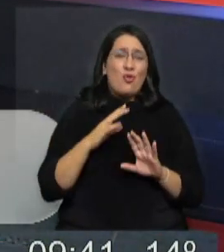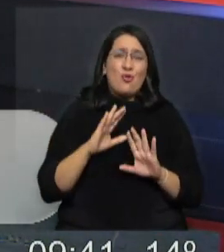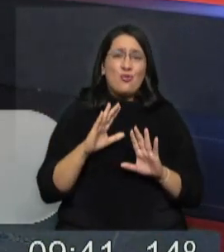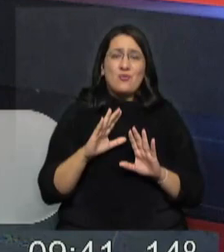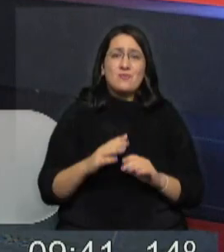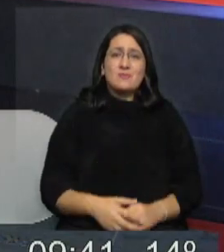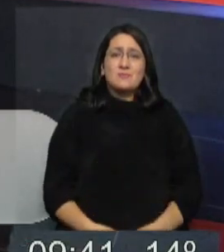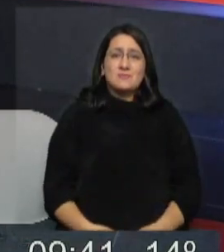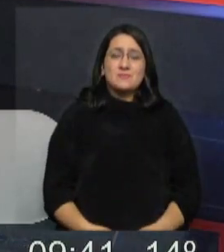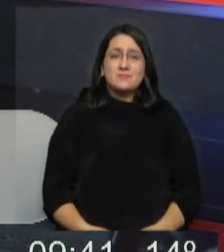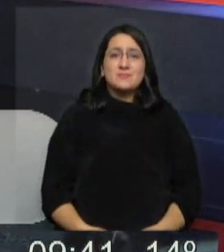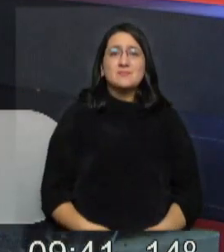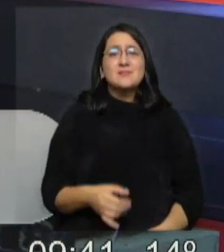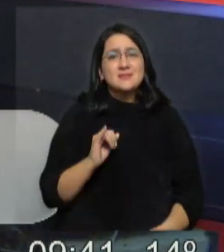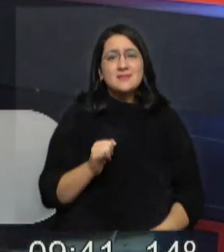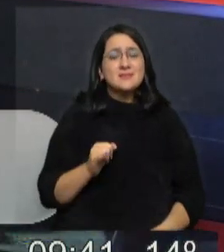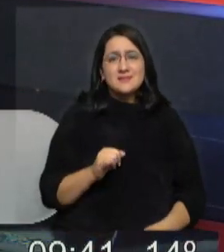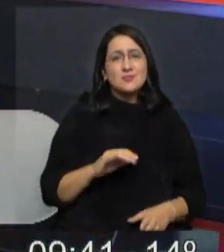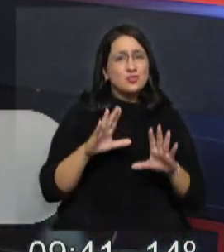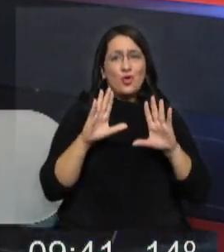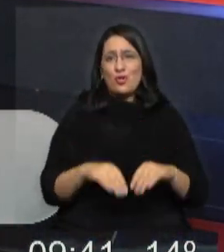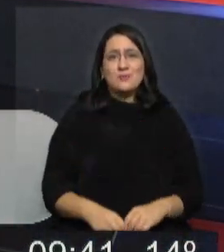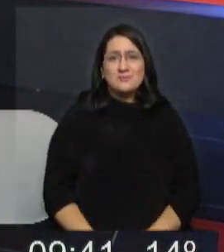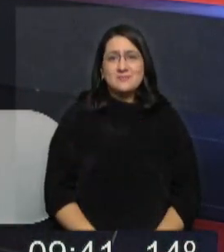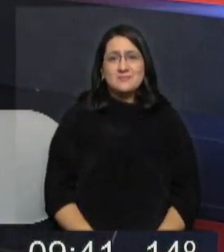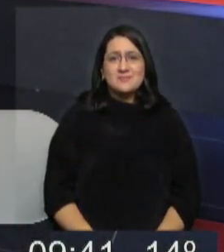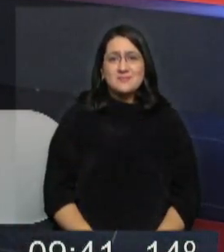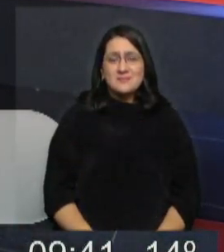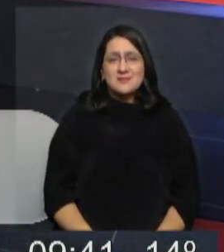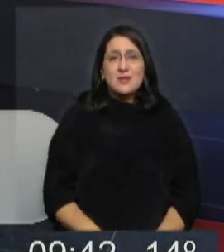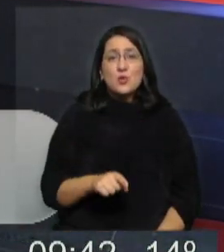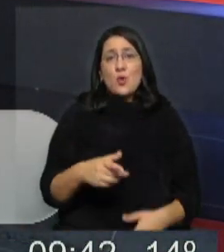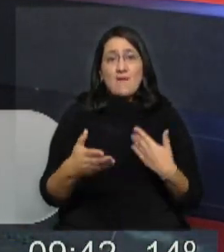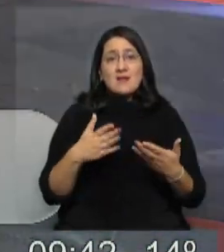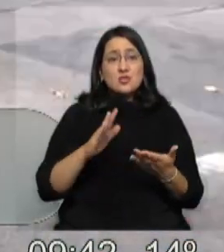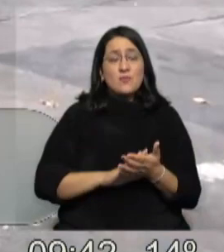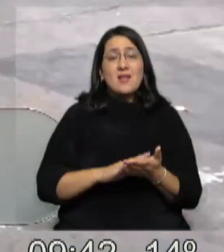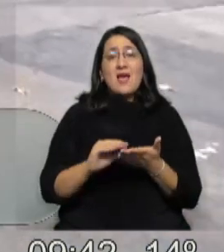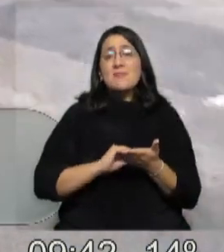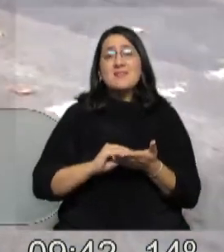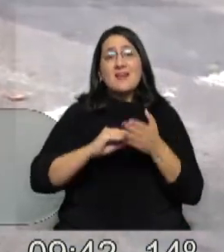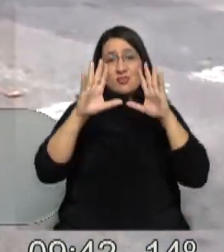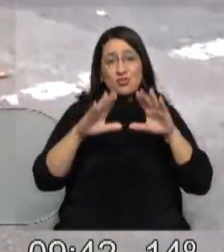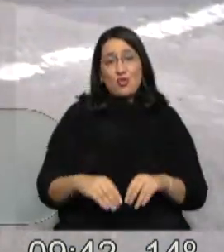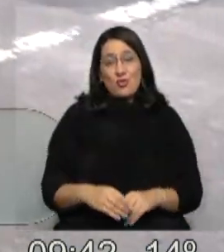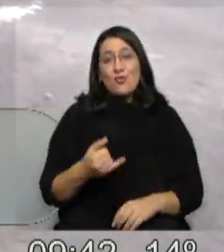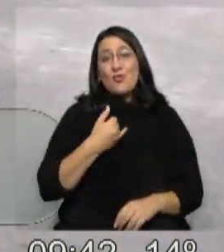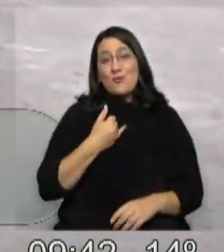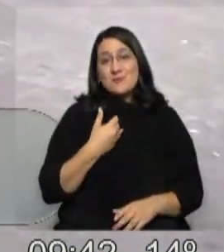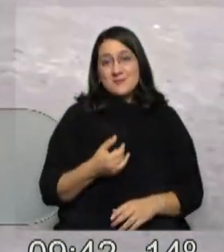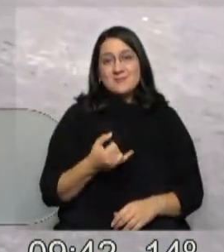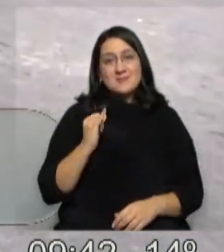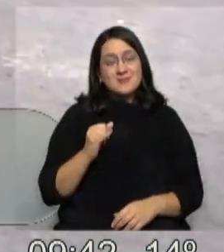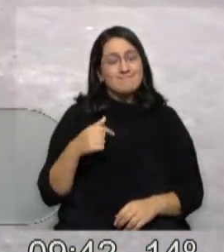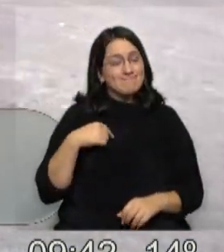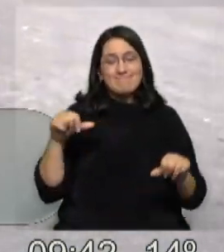lo económico, porque estás hablando de los sentimientos, de los amigos. Estás hablando de administrar todo. ¿Cómo sos? Sí, eso? Sí, soy